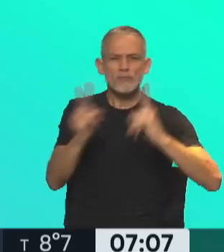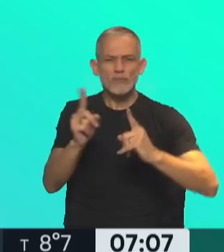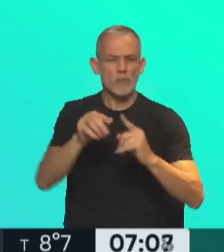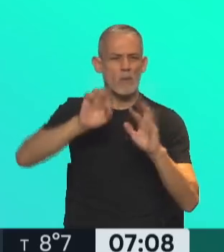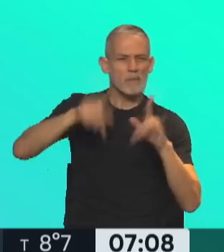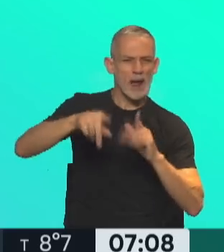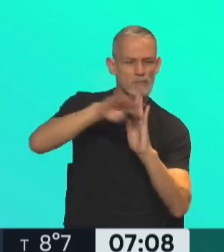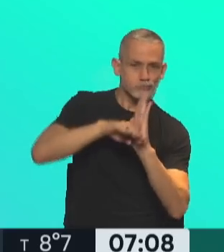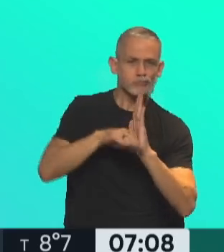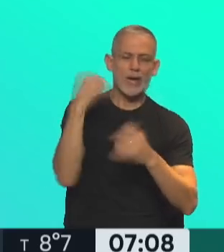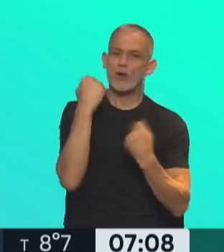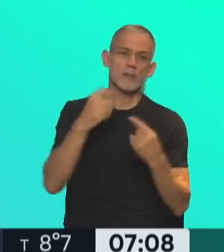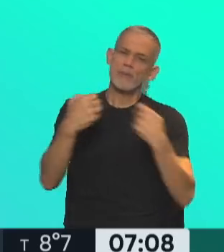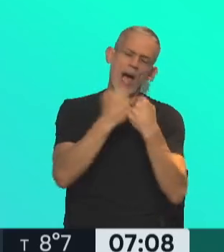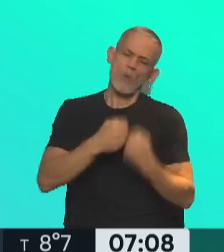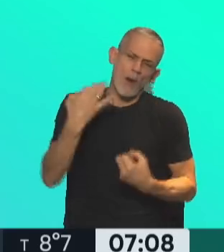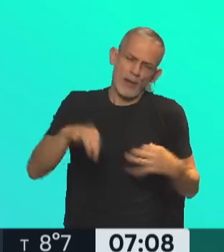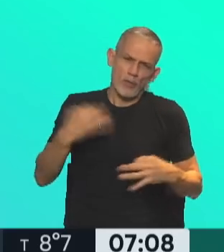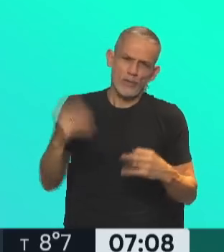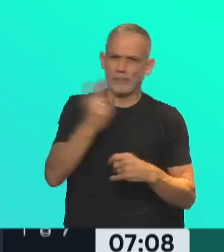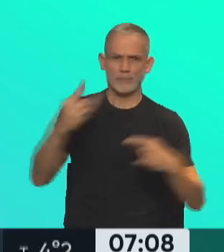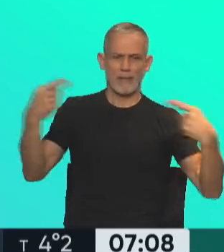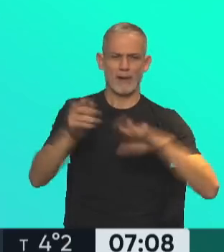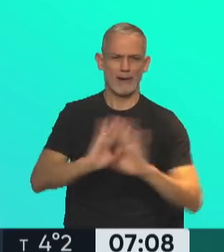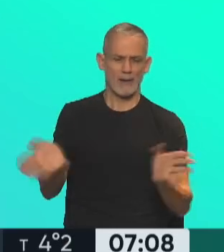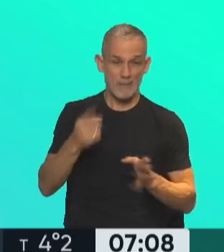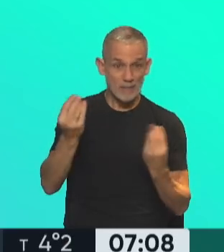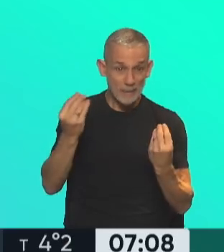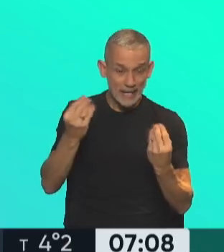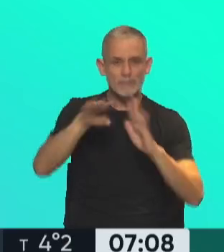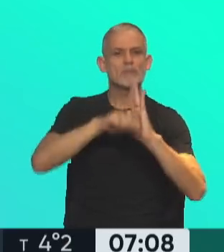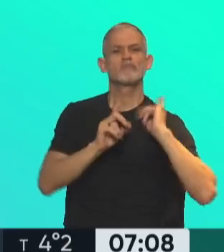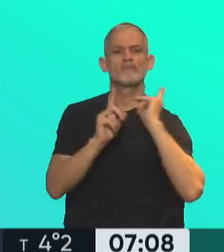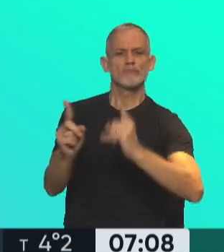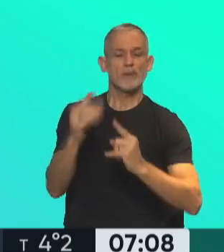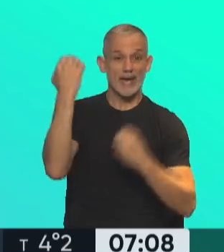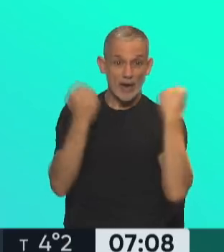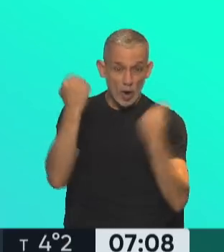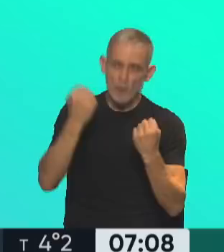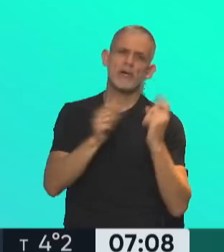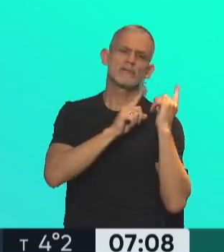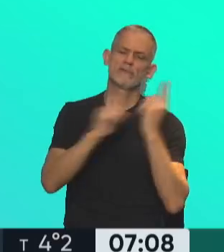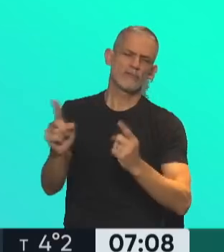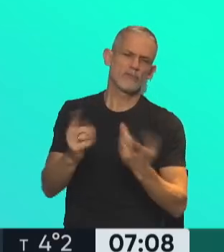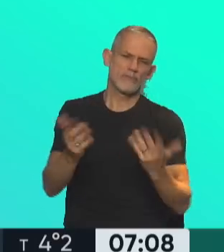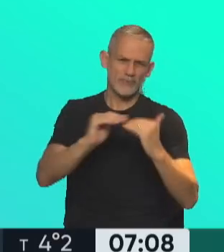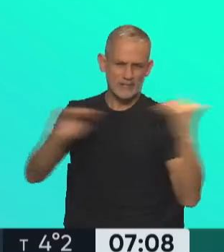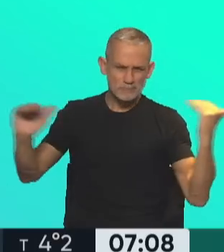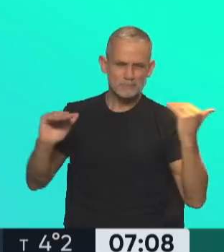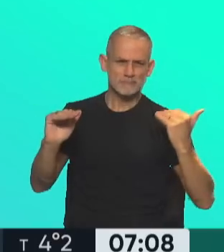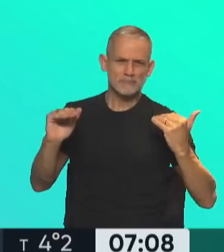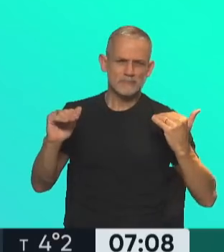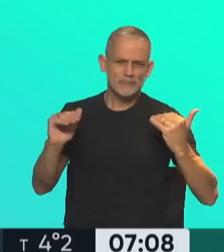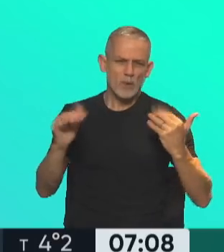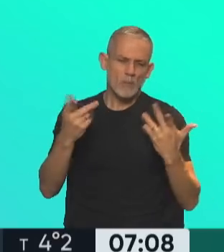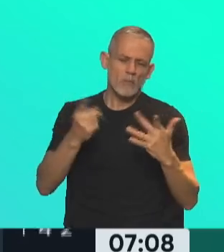política económica fuera con un consenso general y con la posibilidad de mantener justamente economía, la posibilidad de estar al